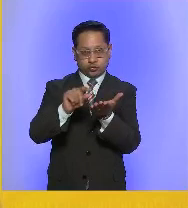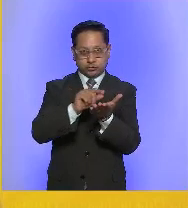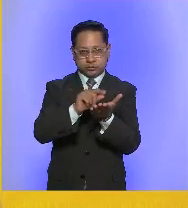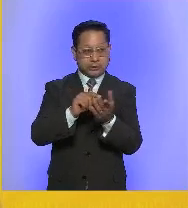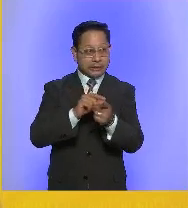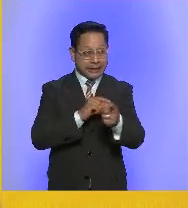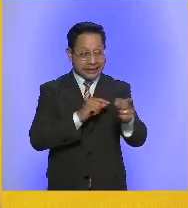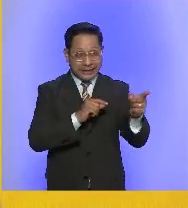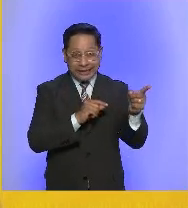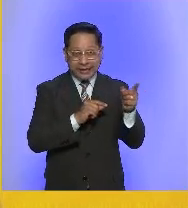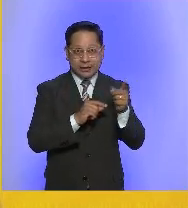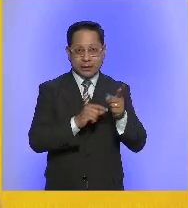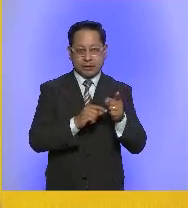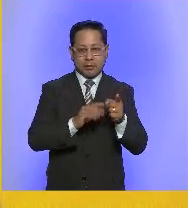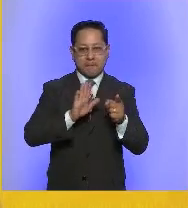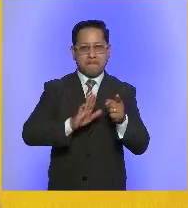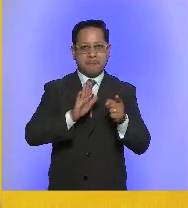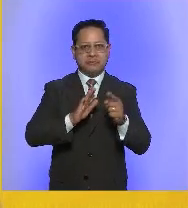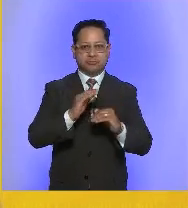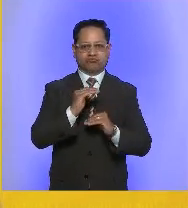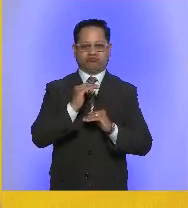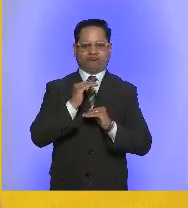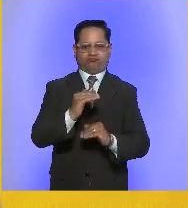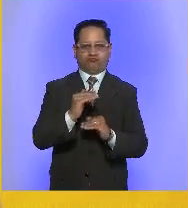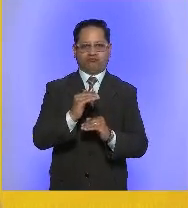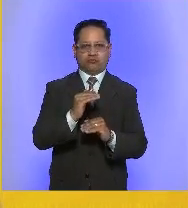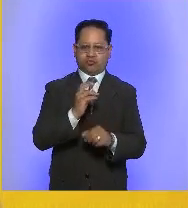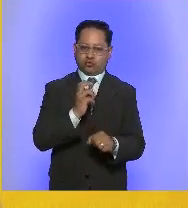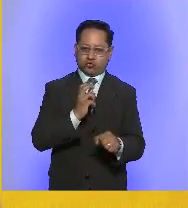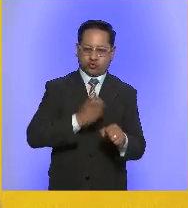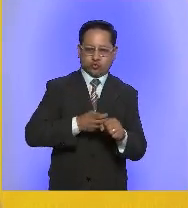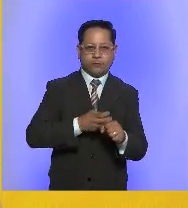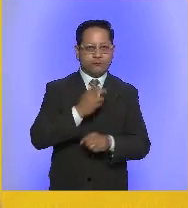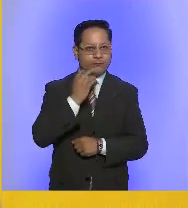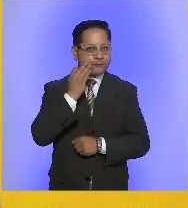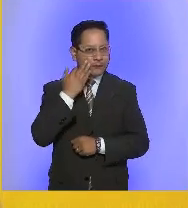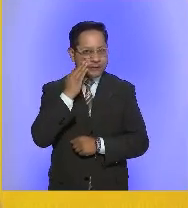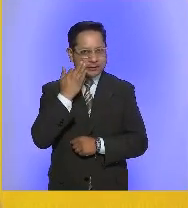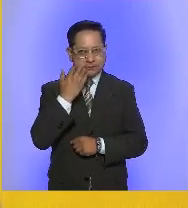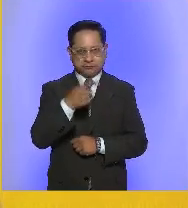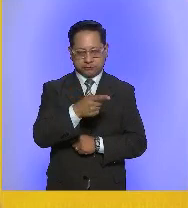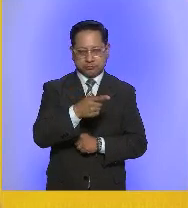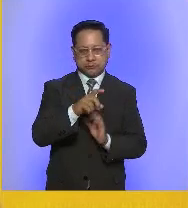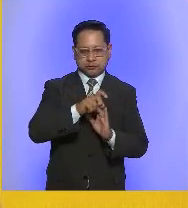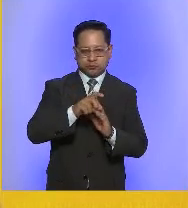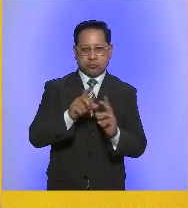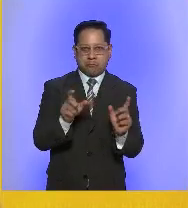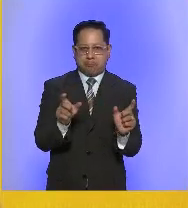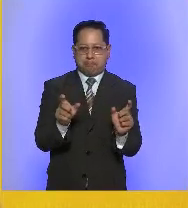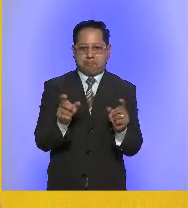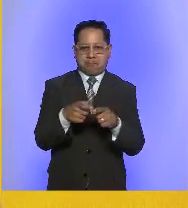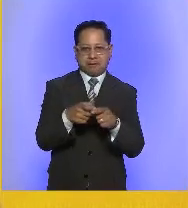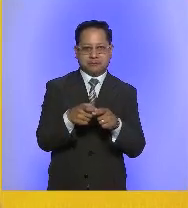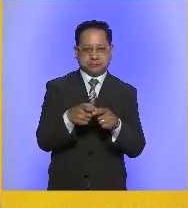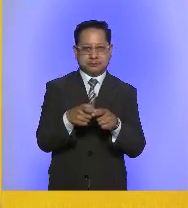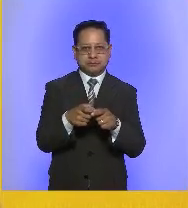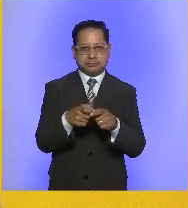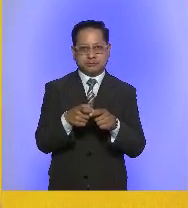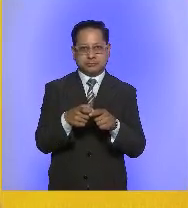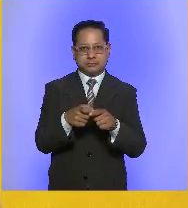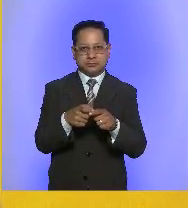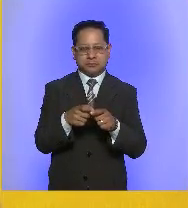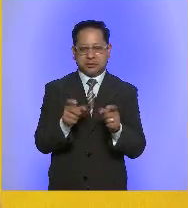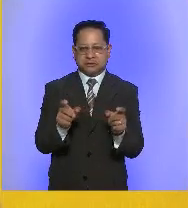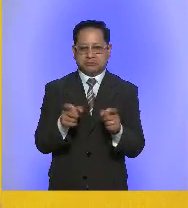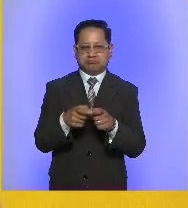las redes sociales. Tuvieron que establecer ciertos candados, sobre todo ante la sospecha de que hay manipulación de los contenidos a través